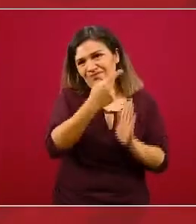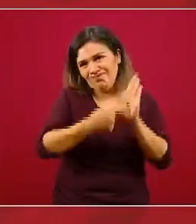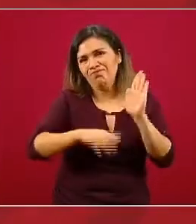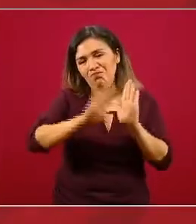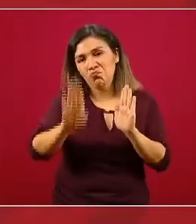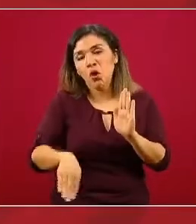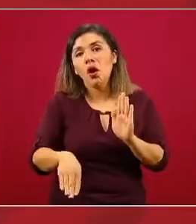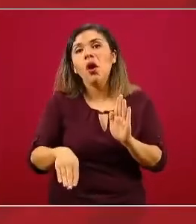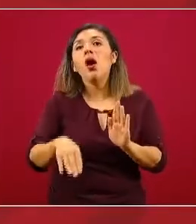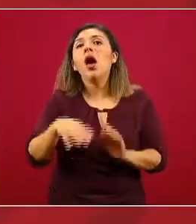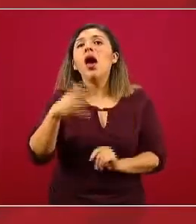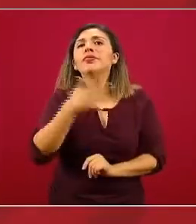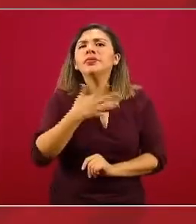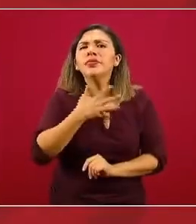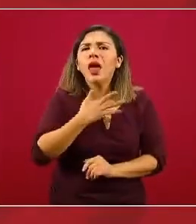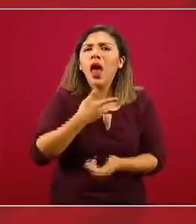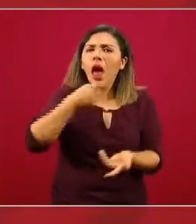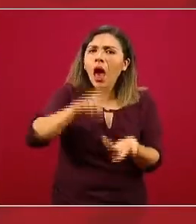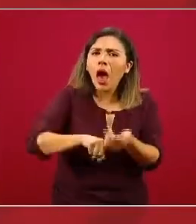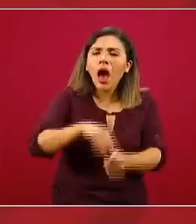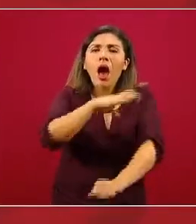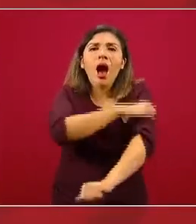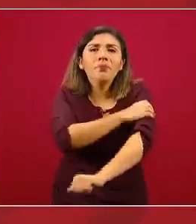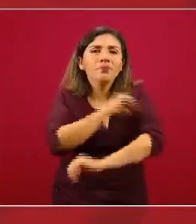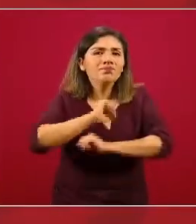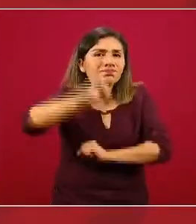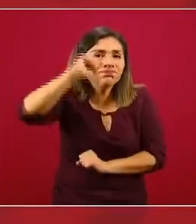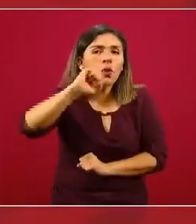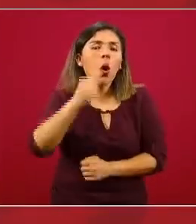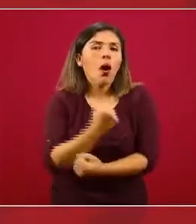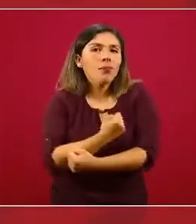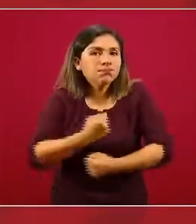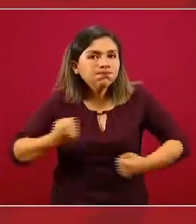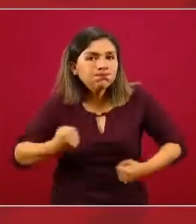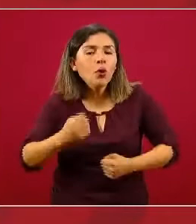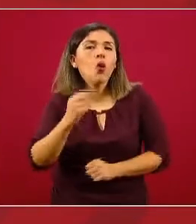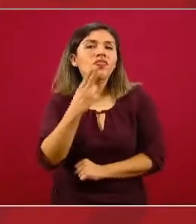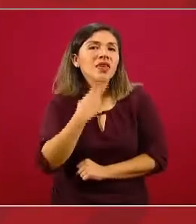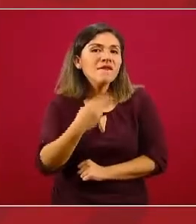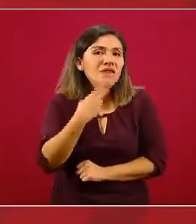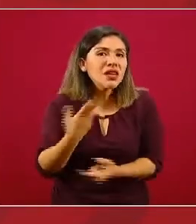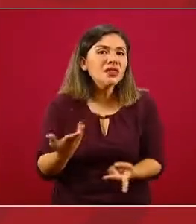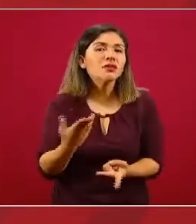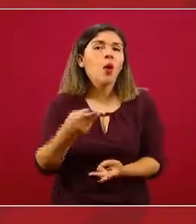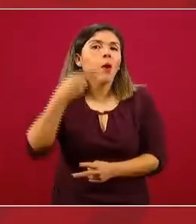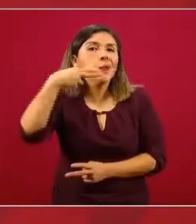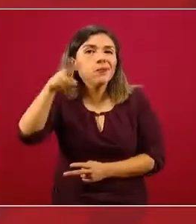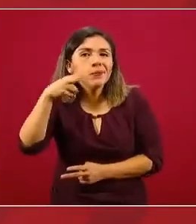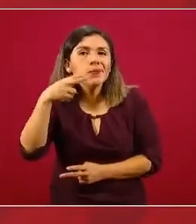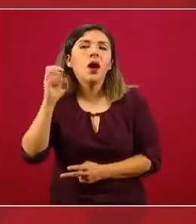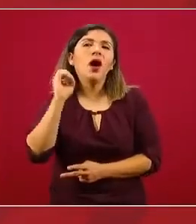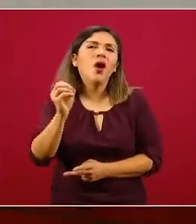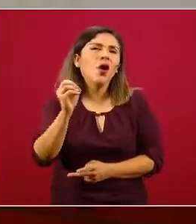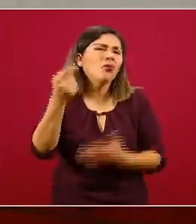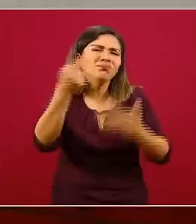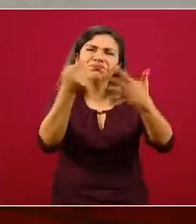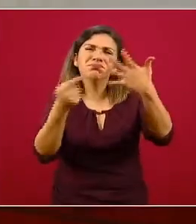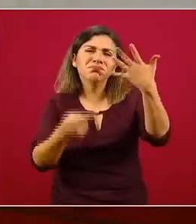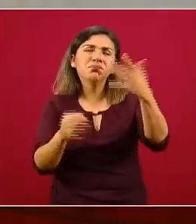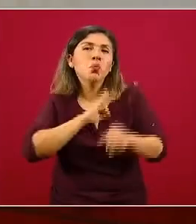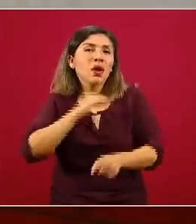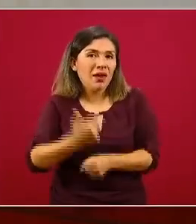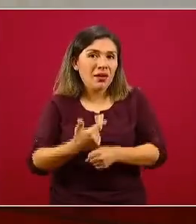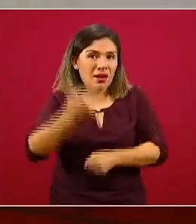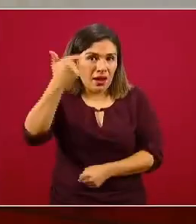fallecieron tienen hipertensión, obesidad, diabetes, tabaquismo y otras condiciones de